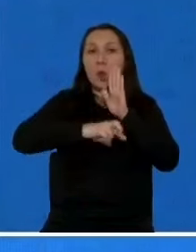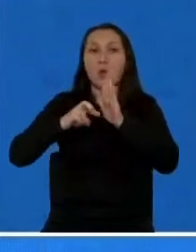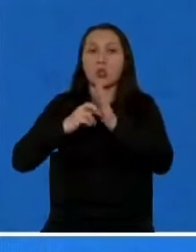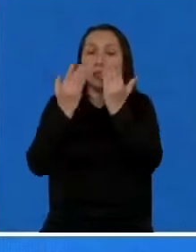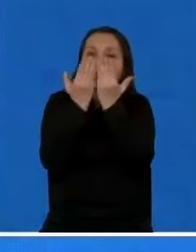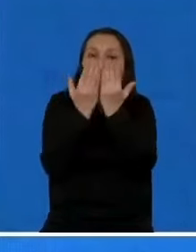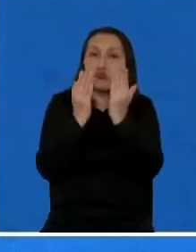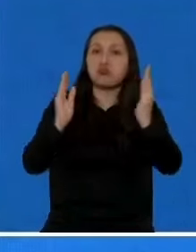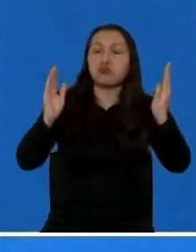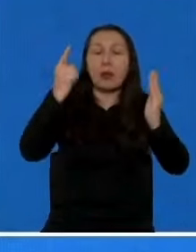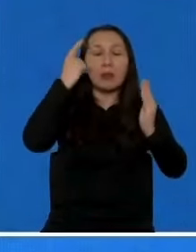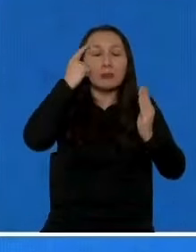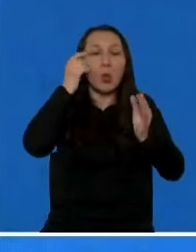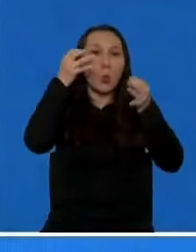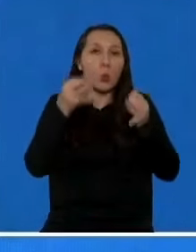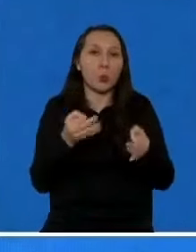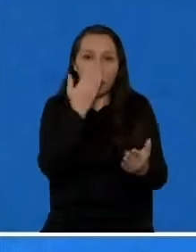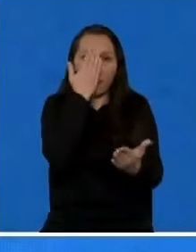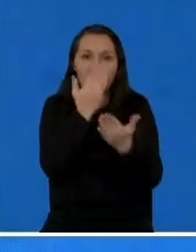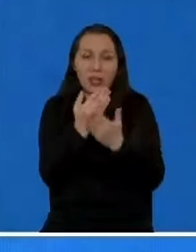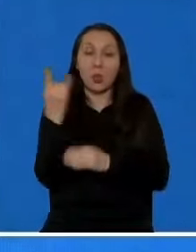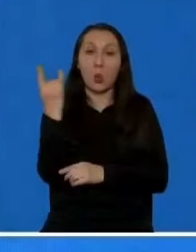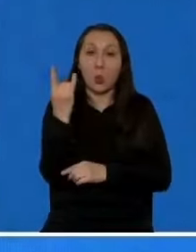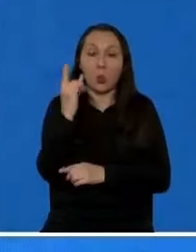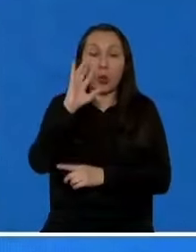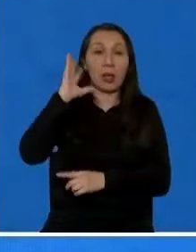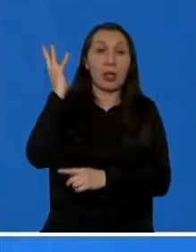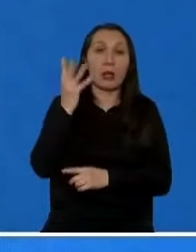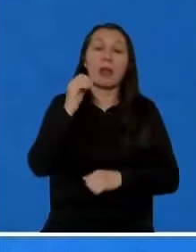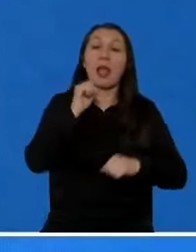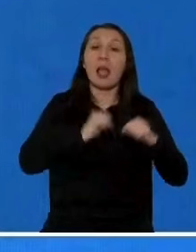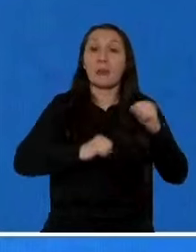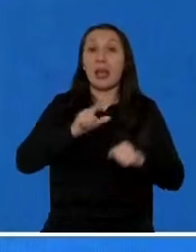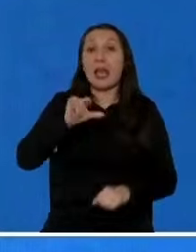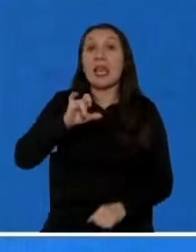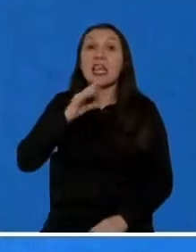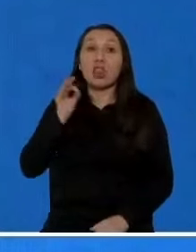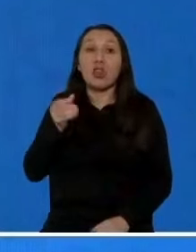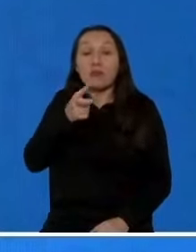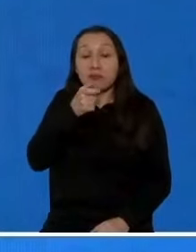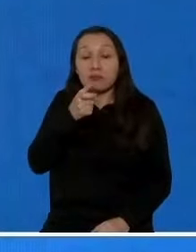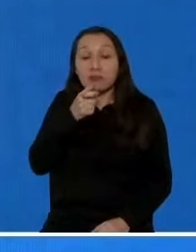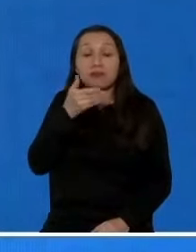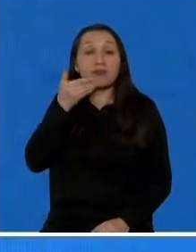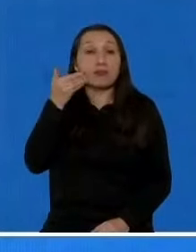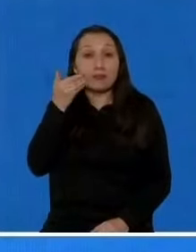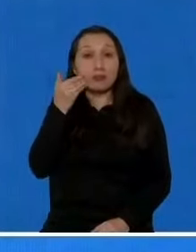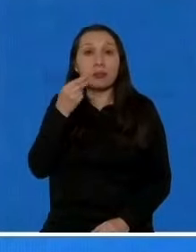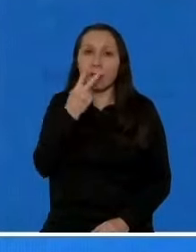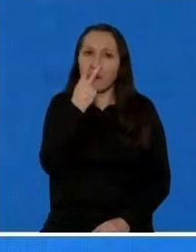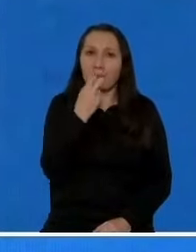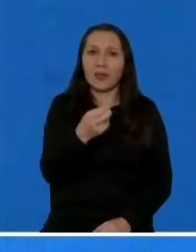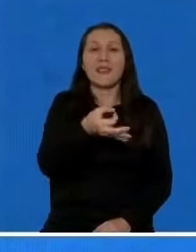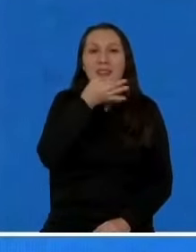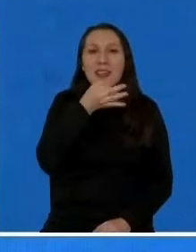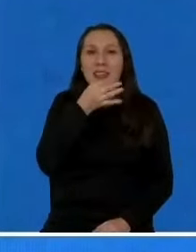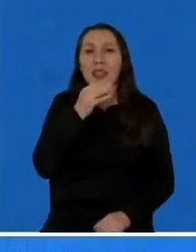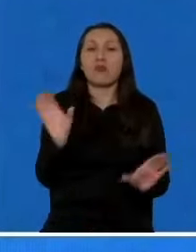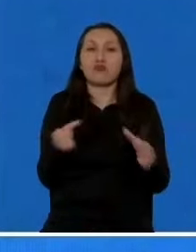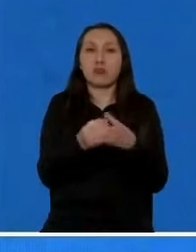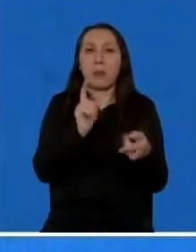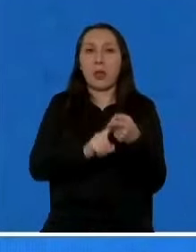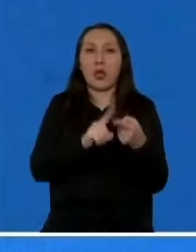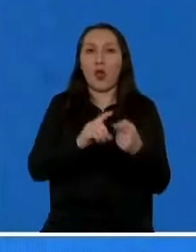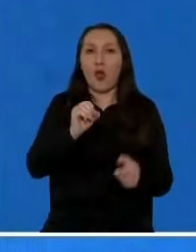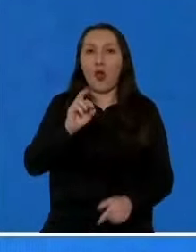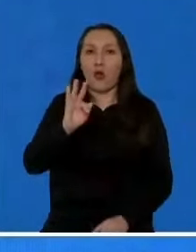abren a justamente enfrentar esta emergencia, como es la industria del litio y el hidrógeno verde, donde participa a través de los comités Corfo.